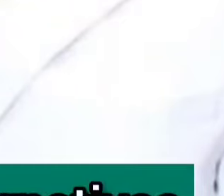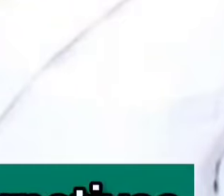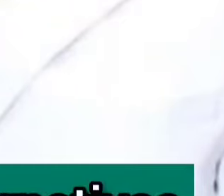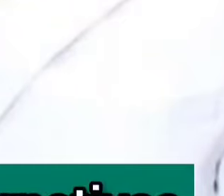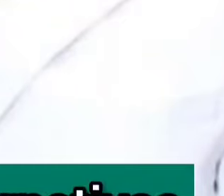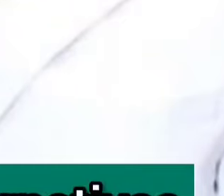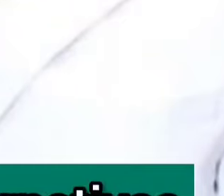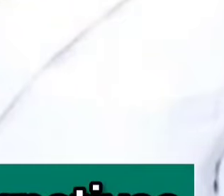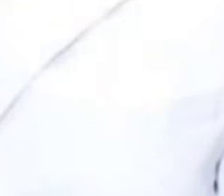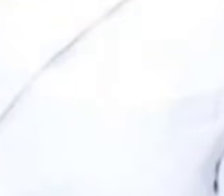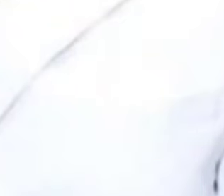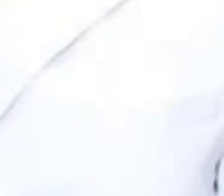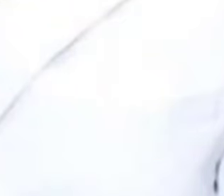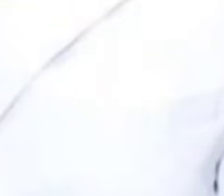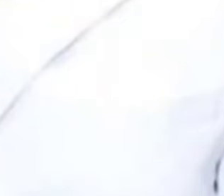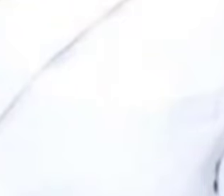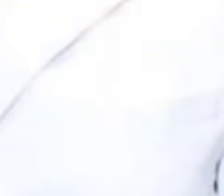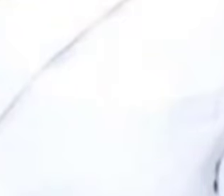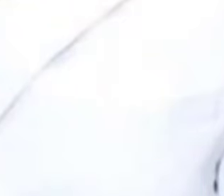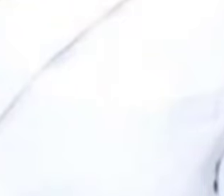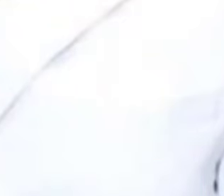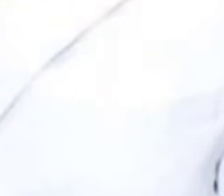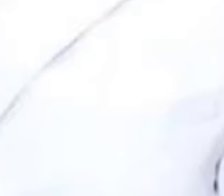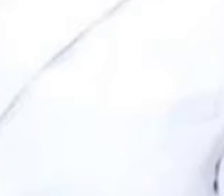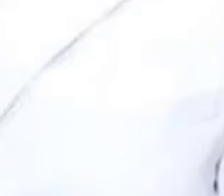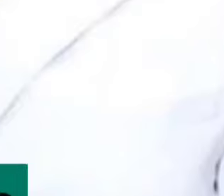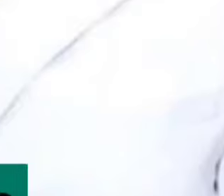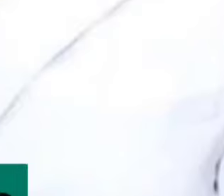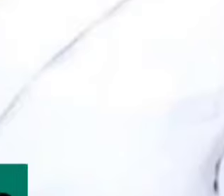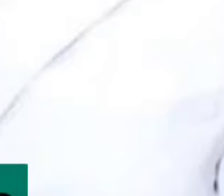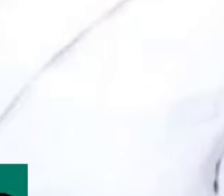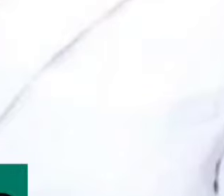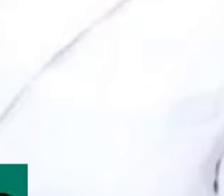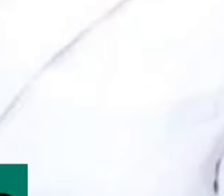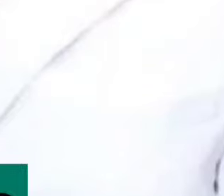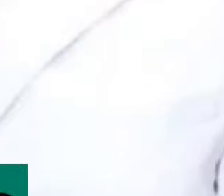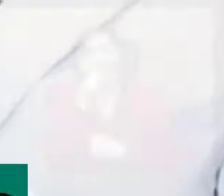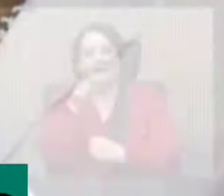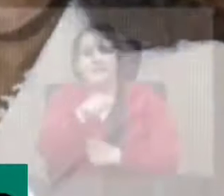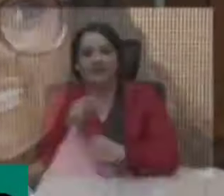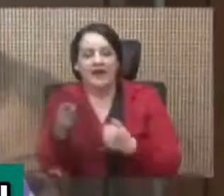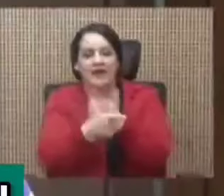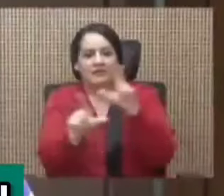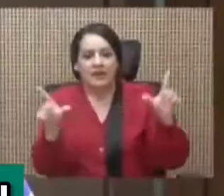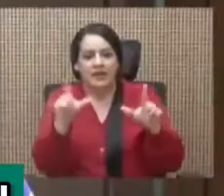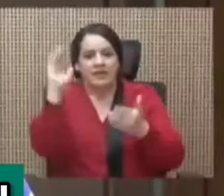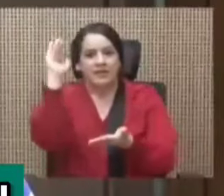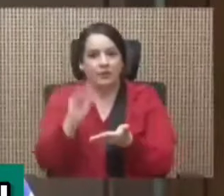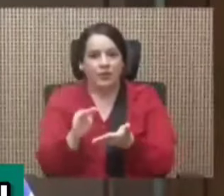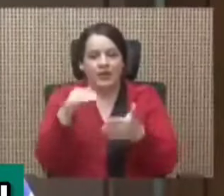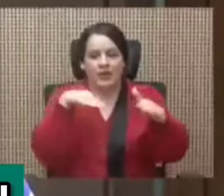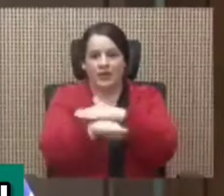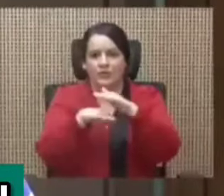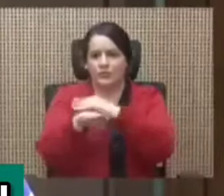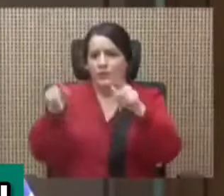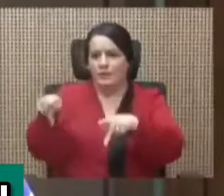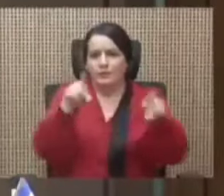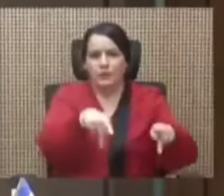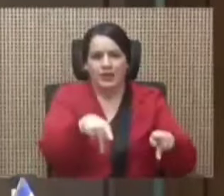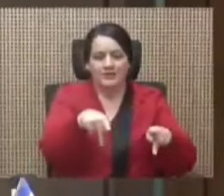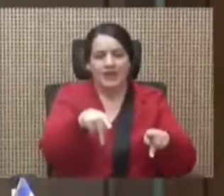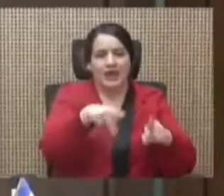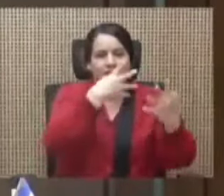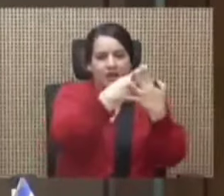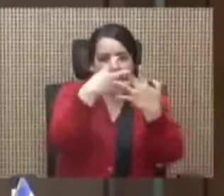implementarse medidas alternativas a la pena privativa de libertad para disminuir así el ingreso de personas a los establecimientos carcelarios con el